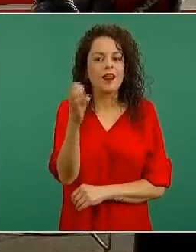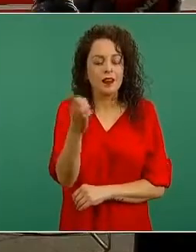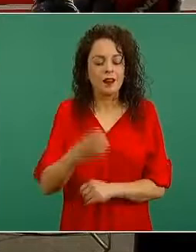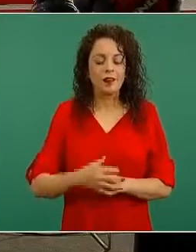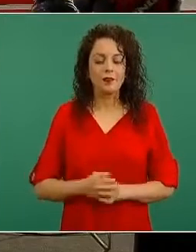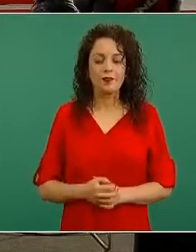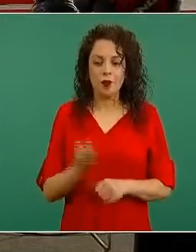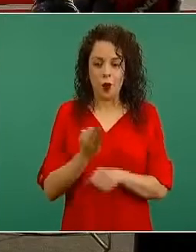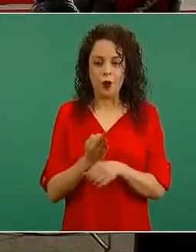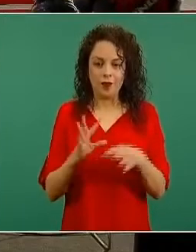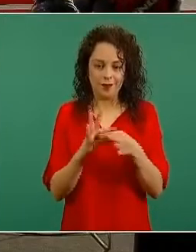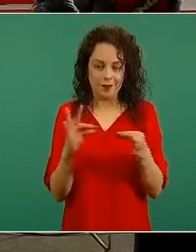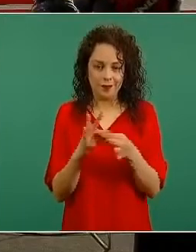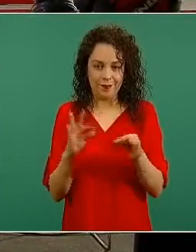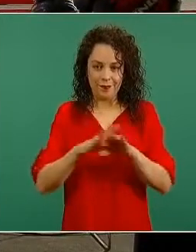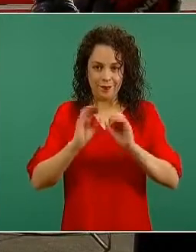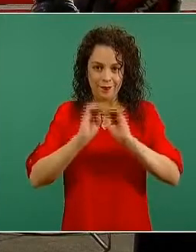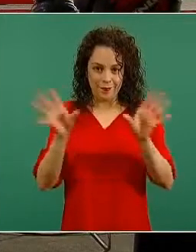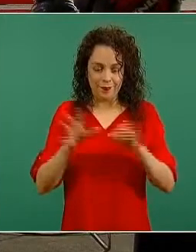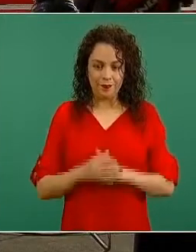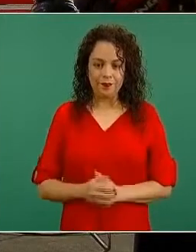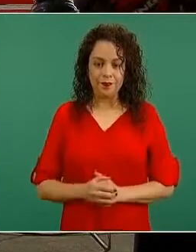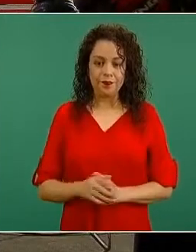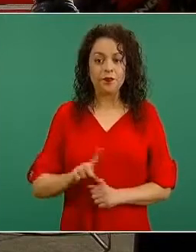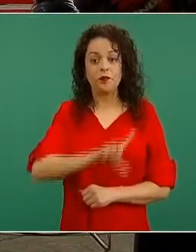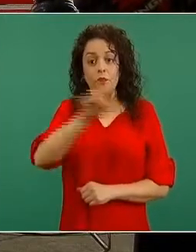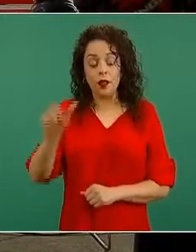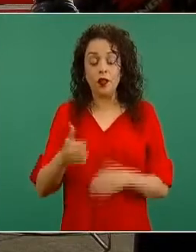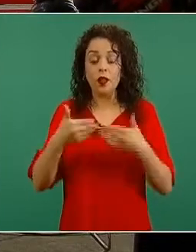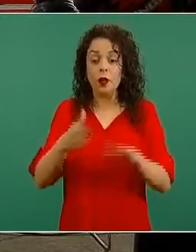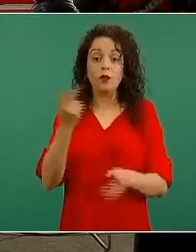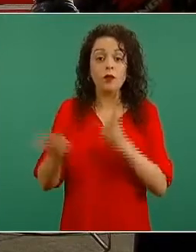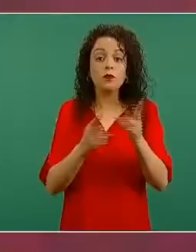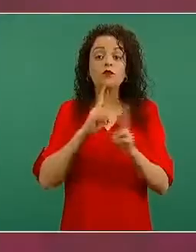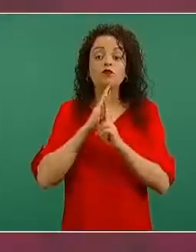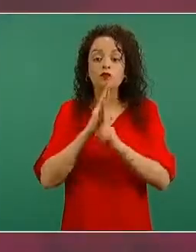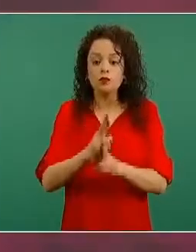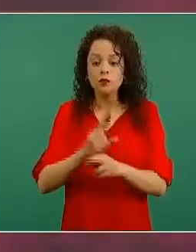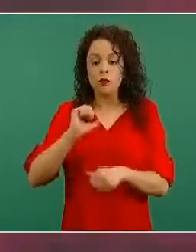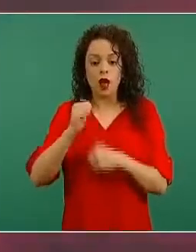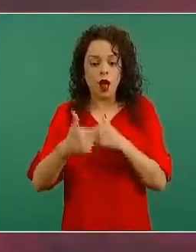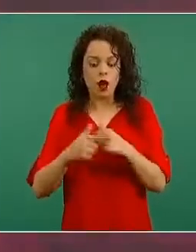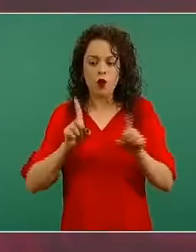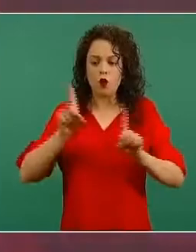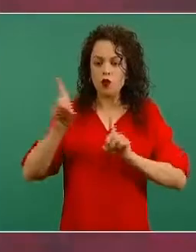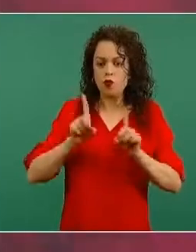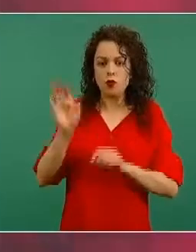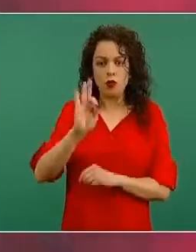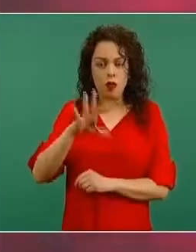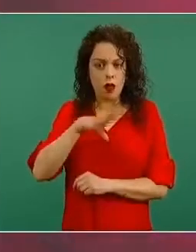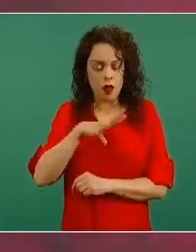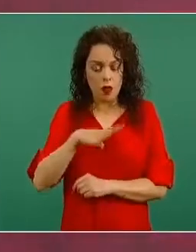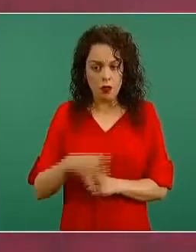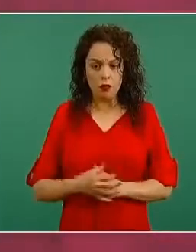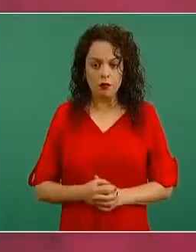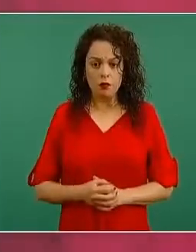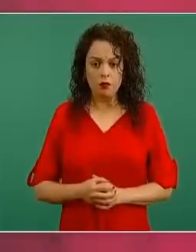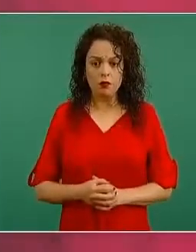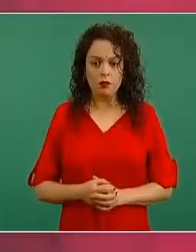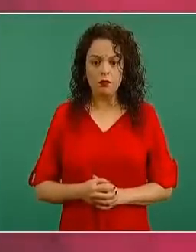lo comentamos. Y abrimos a preguntas y respuestas para cualquier inquietud que haya en las últimas